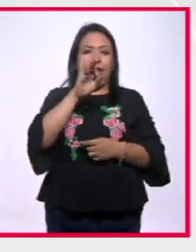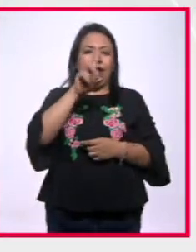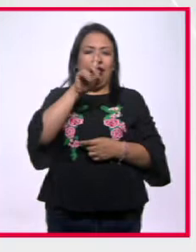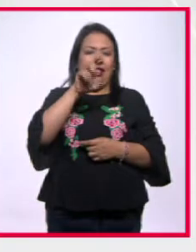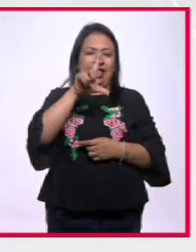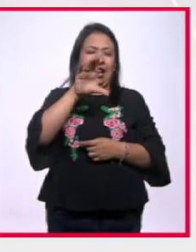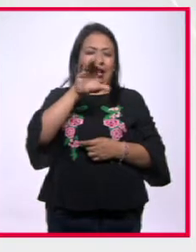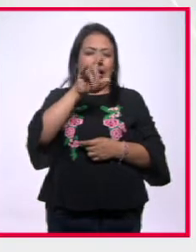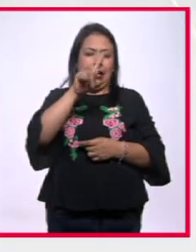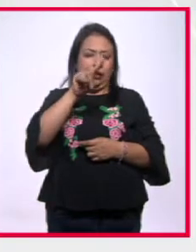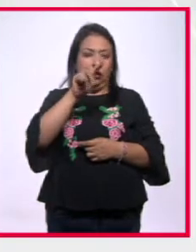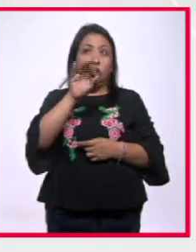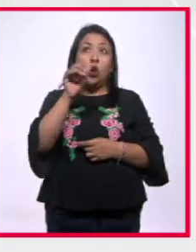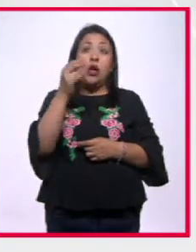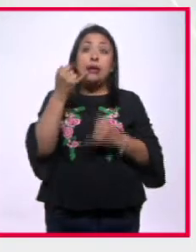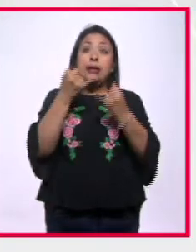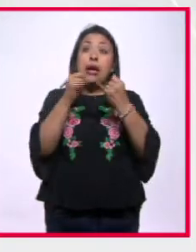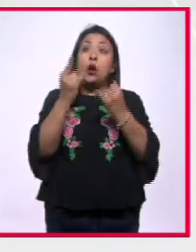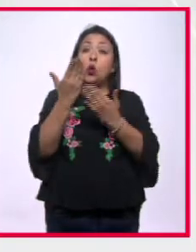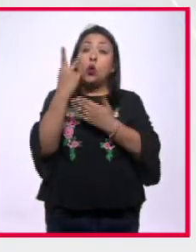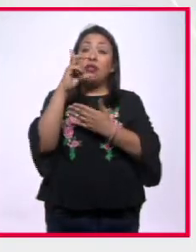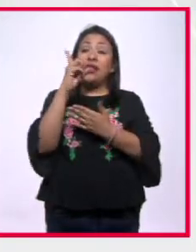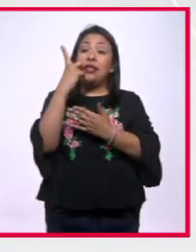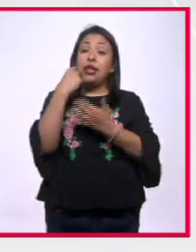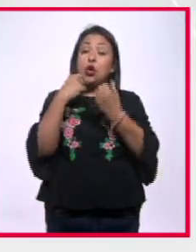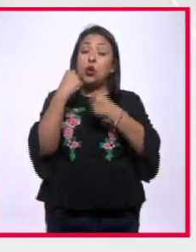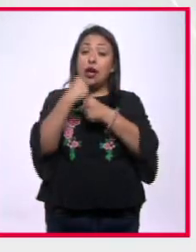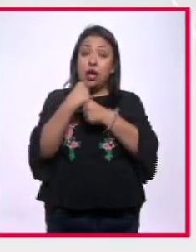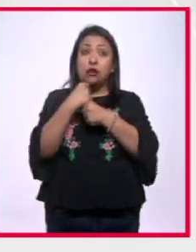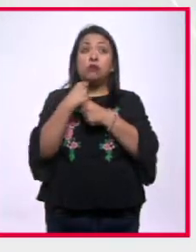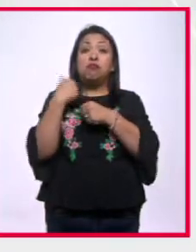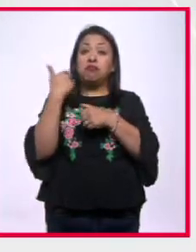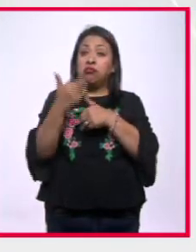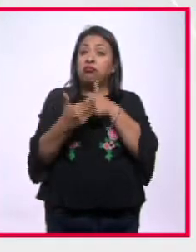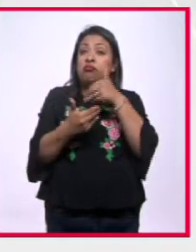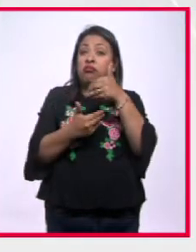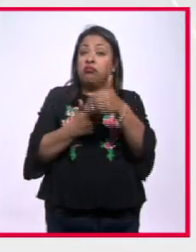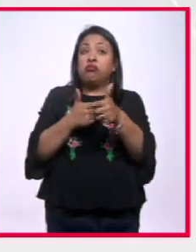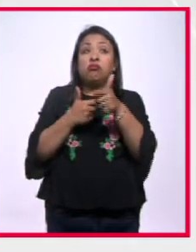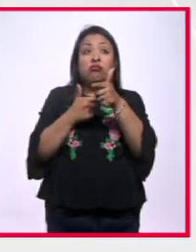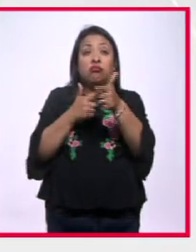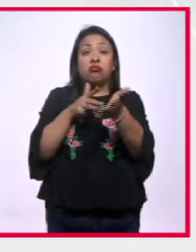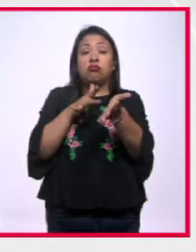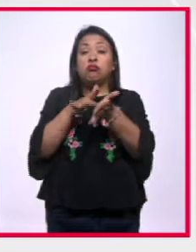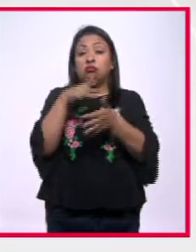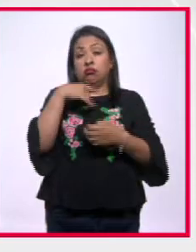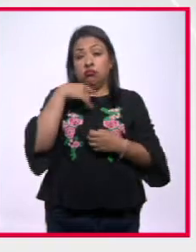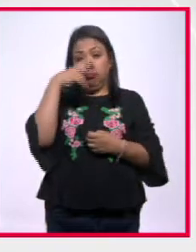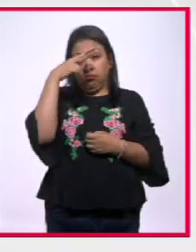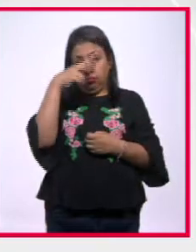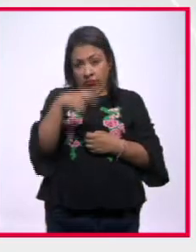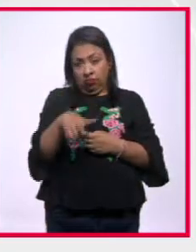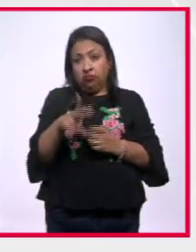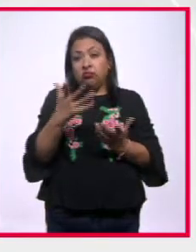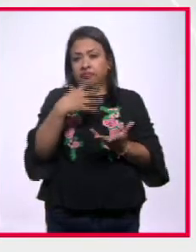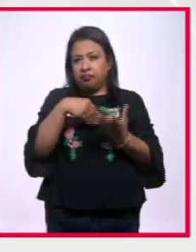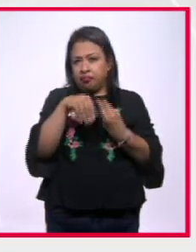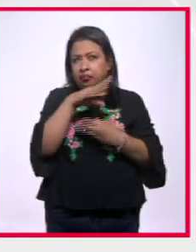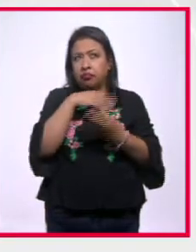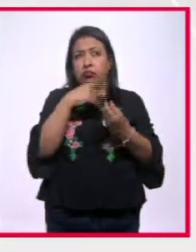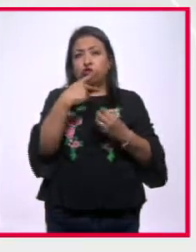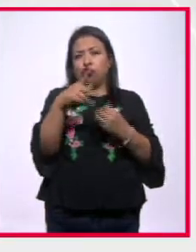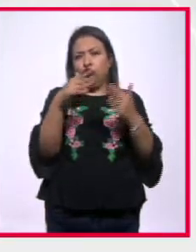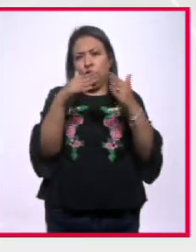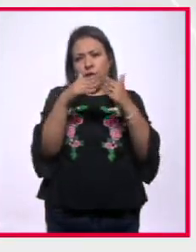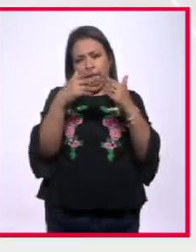se inauguró hace 31 años y se ha venido manteniendo con apoyo de méxico de manera tal que es la